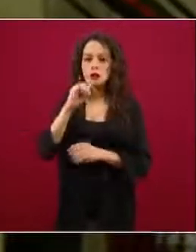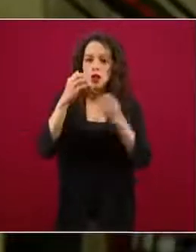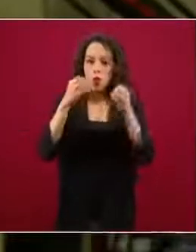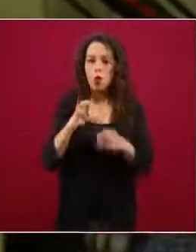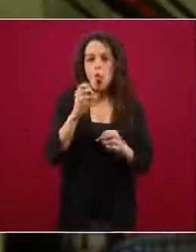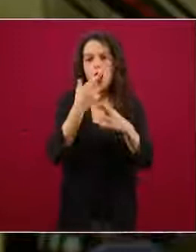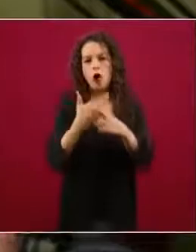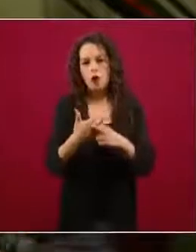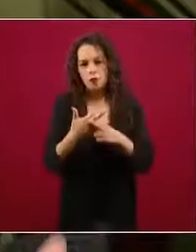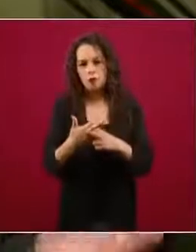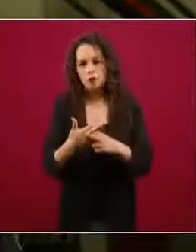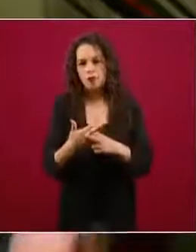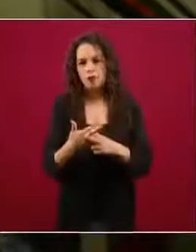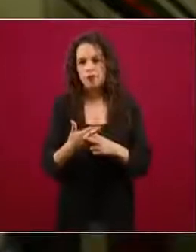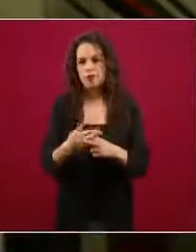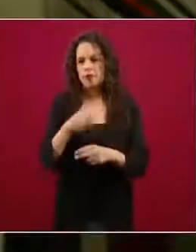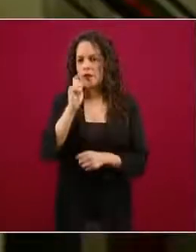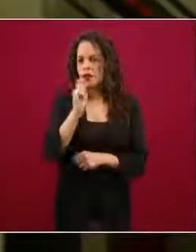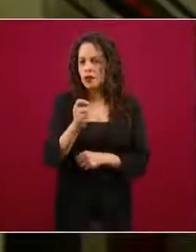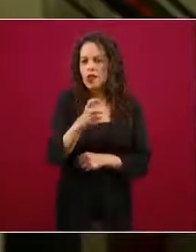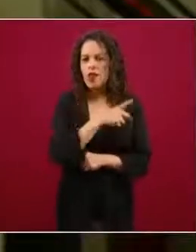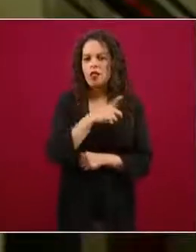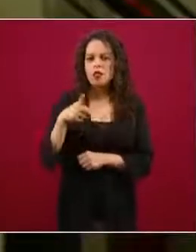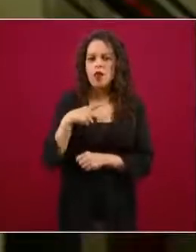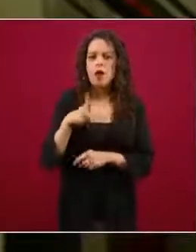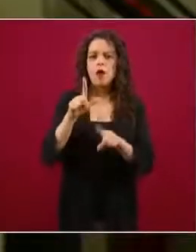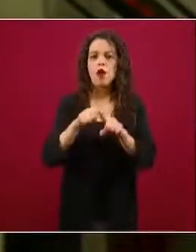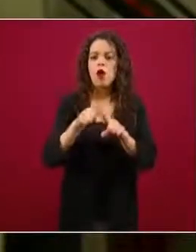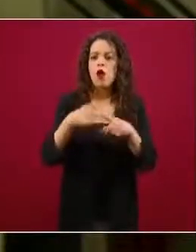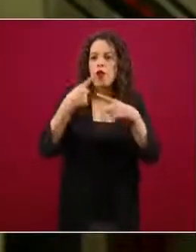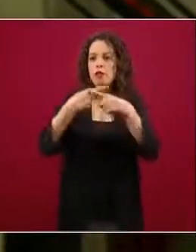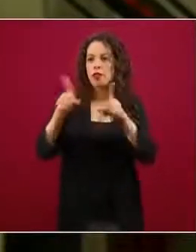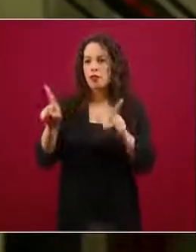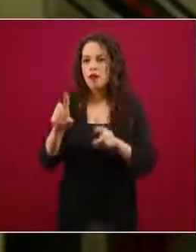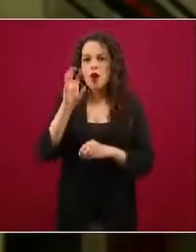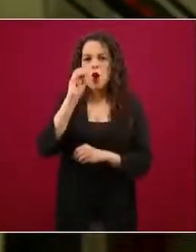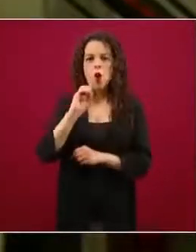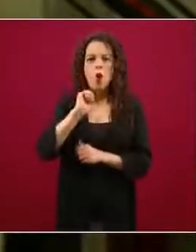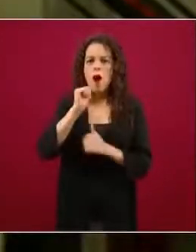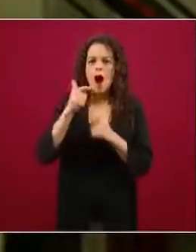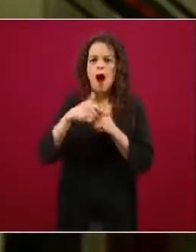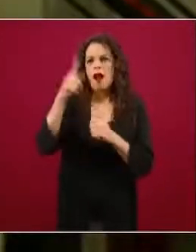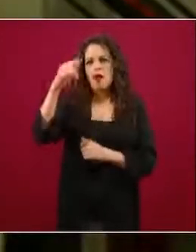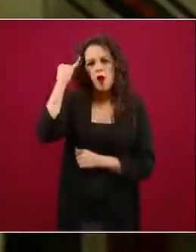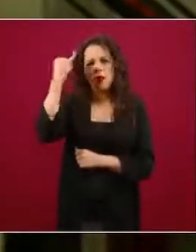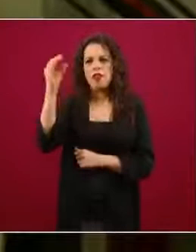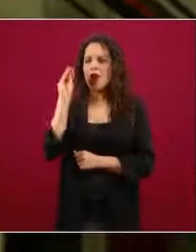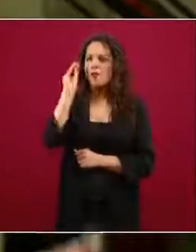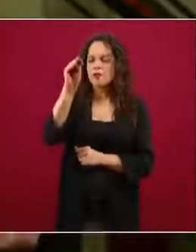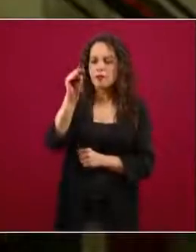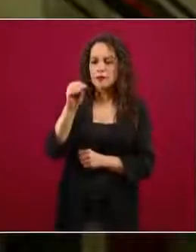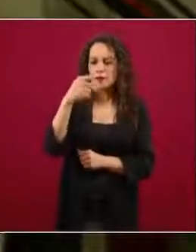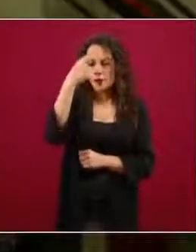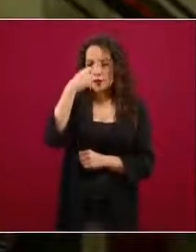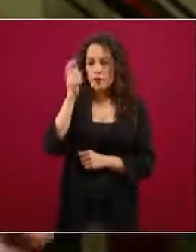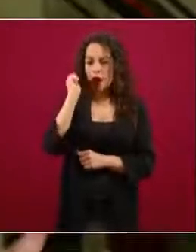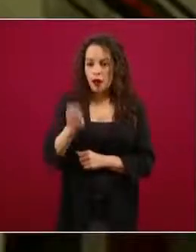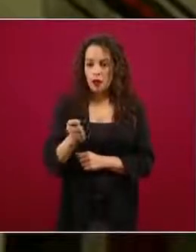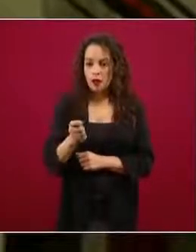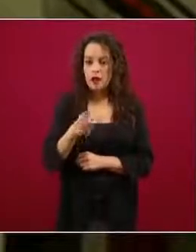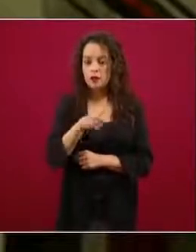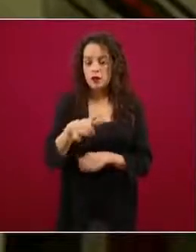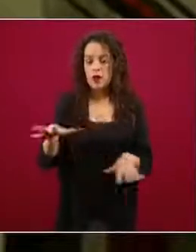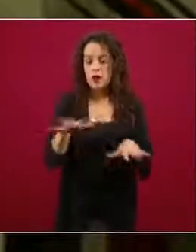un color distinto, un asterisco o algo, en los aquellas entidades donde se realice una intervención hospitalaria que modifique pues